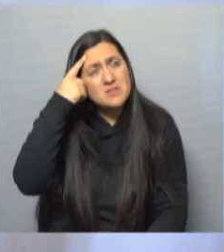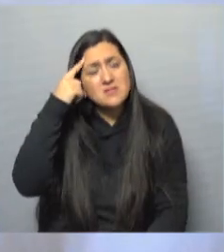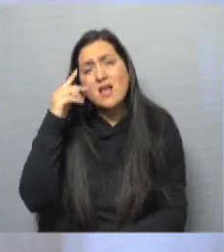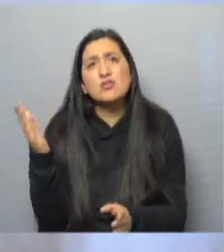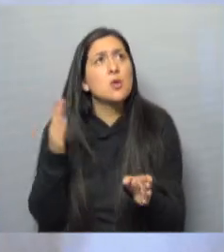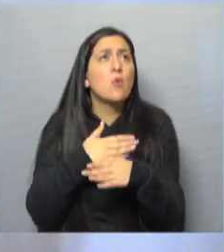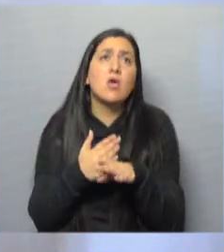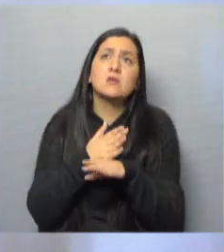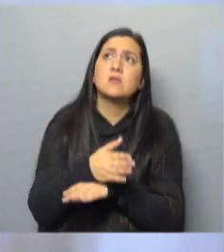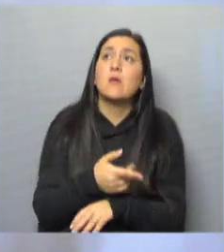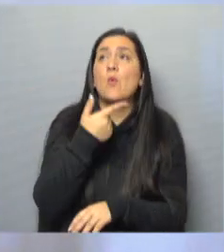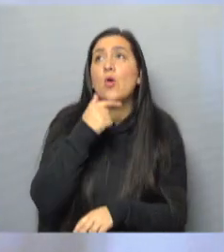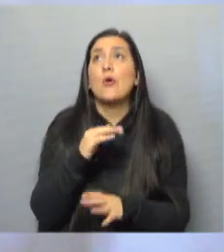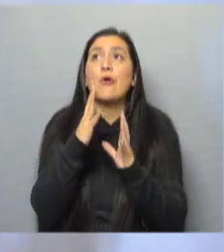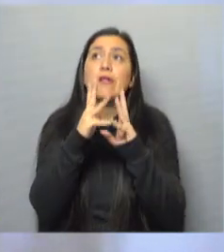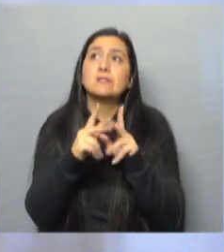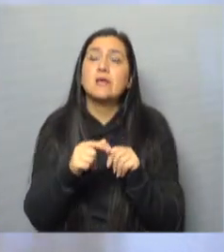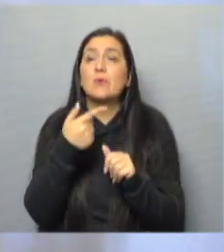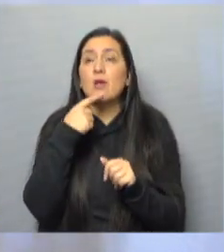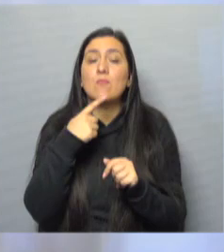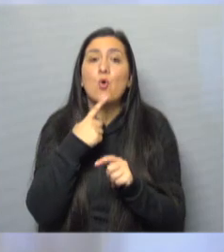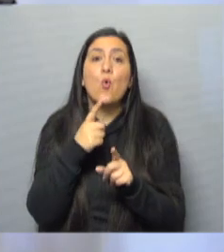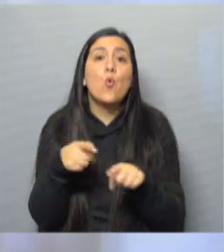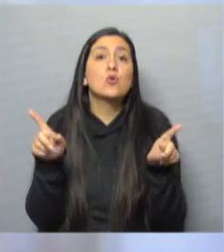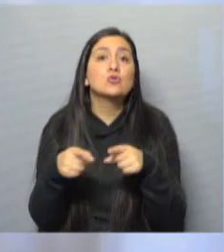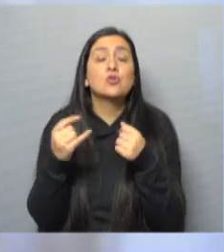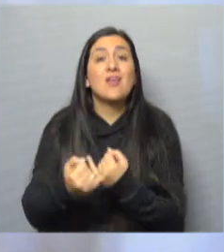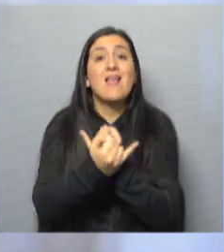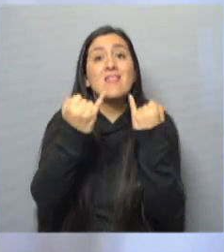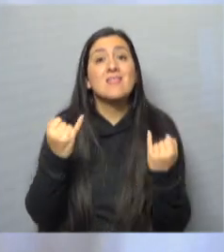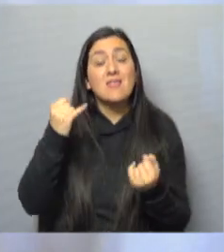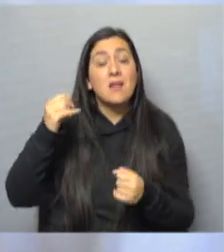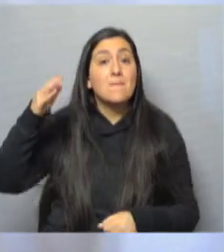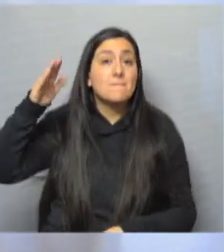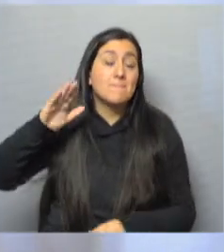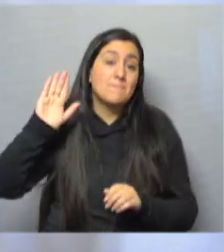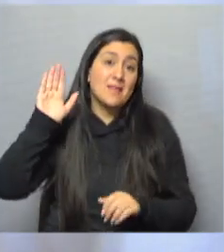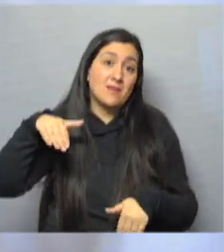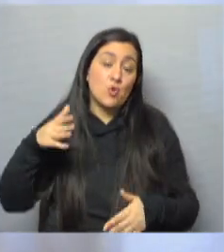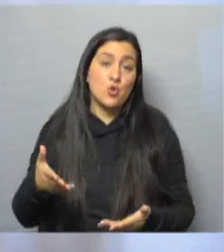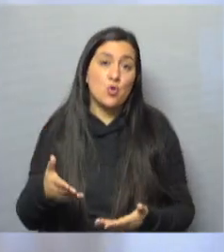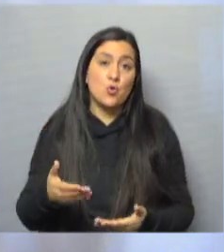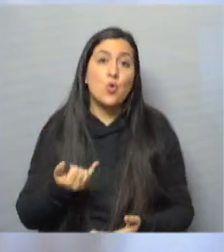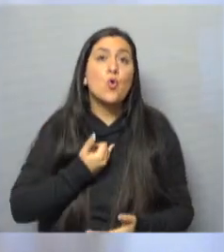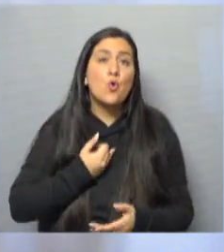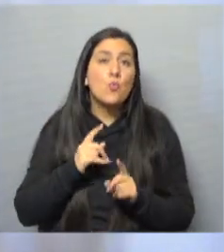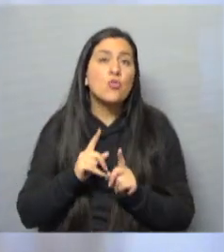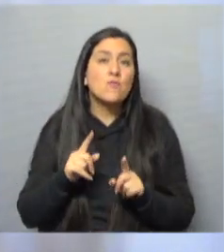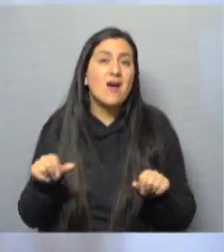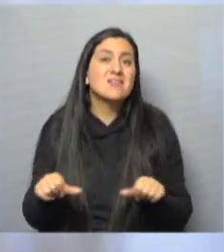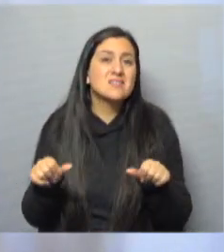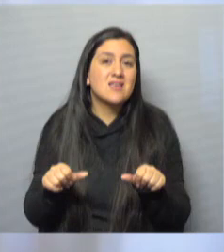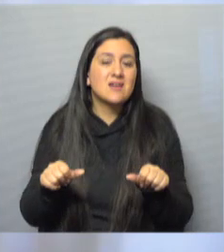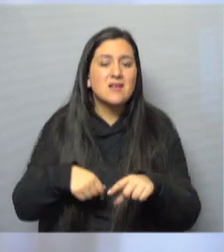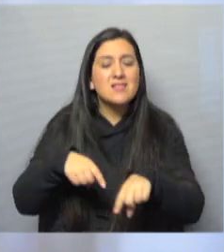poder no sé organizar un concierto del día del patrimonio en determinado lugar bueno como son las gestiones hablar un poco de cómo es ese